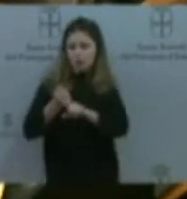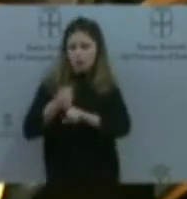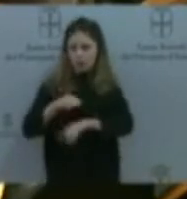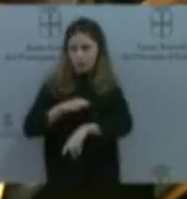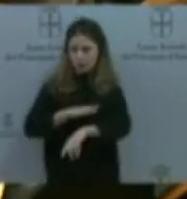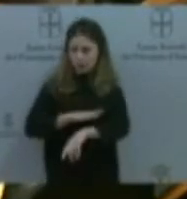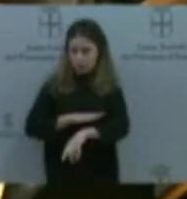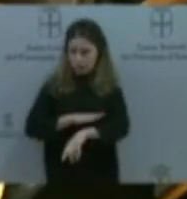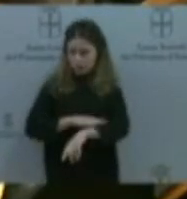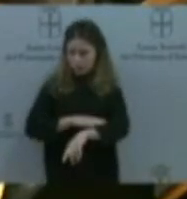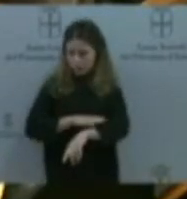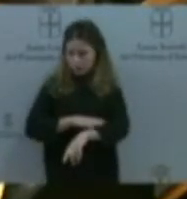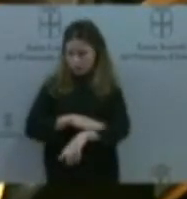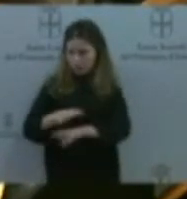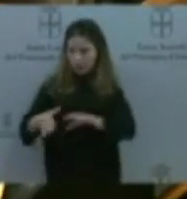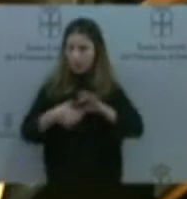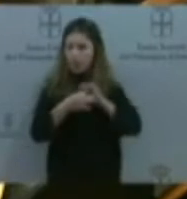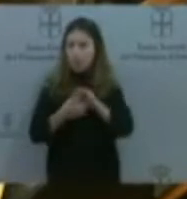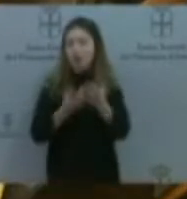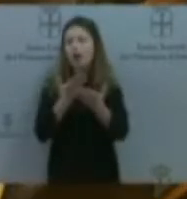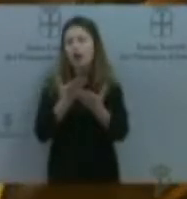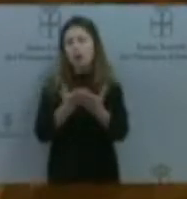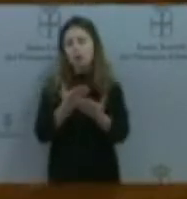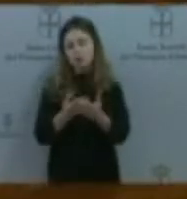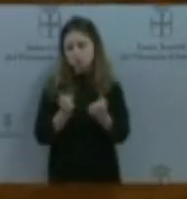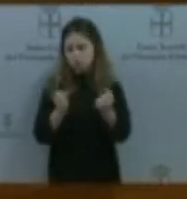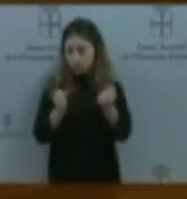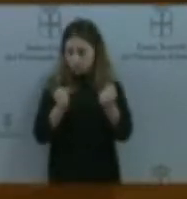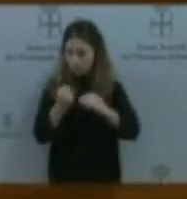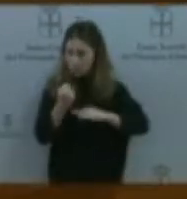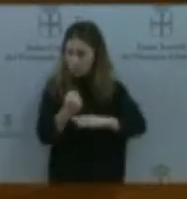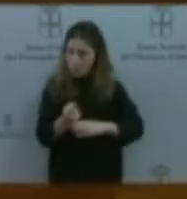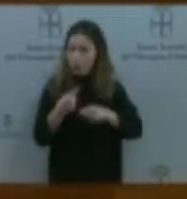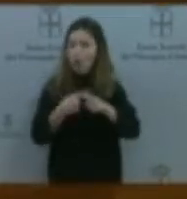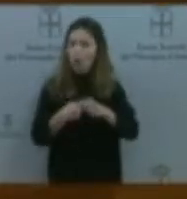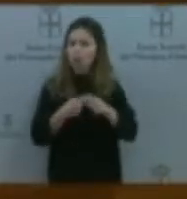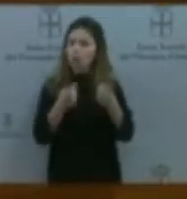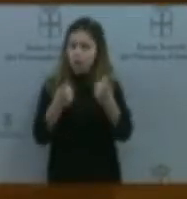resolución. Compartimos la necesidad de aprovechar al máximo los fondos europeos.